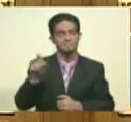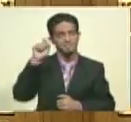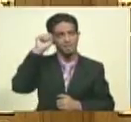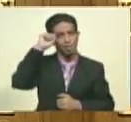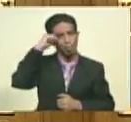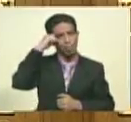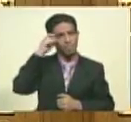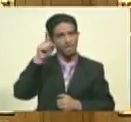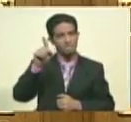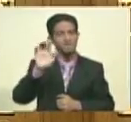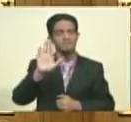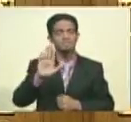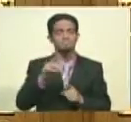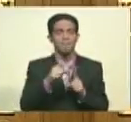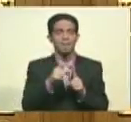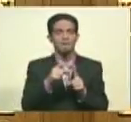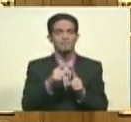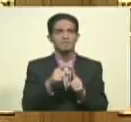la amnistía